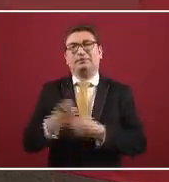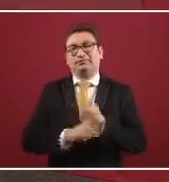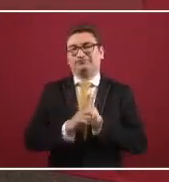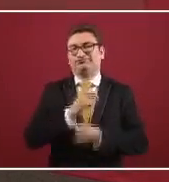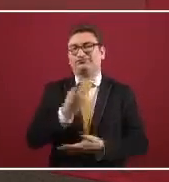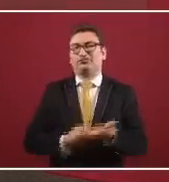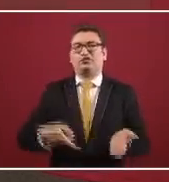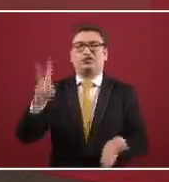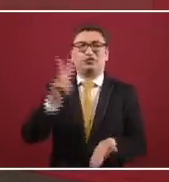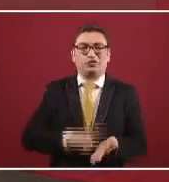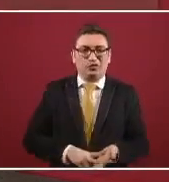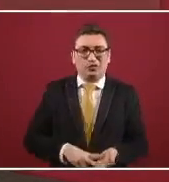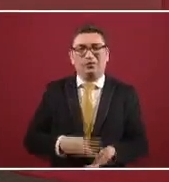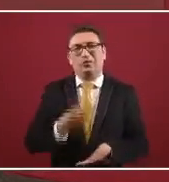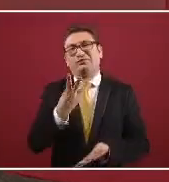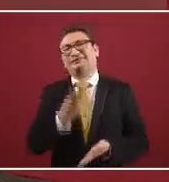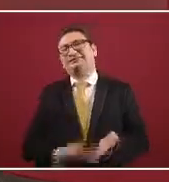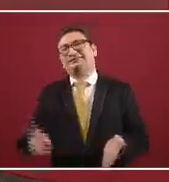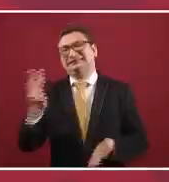triple,